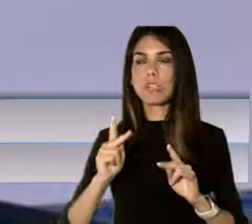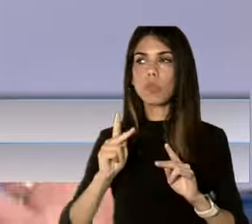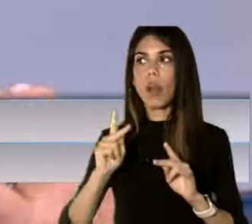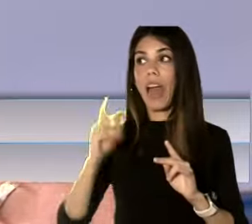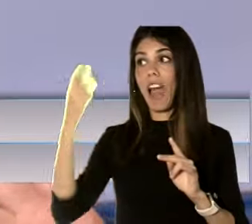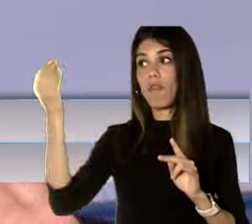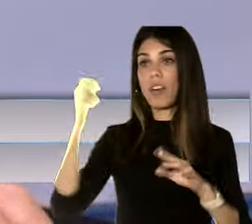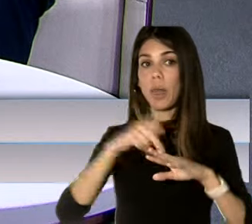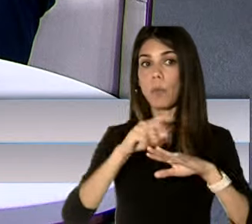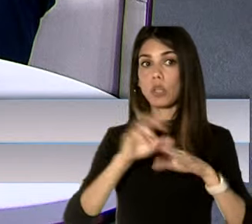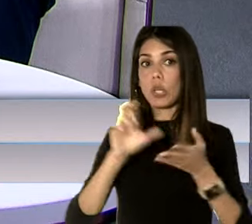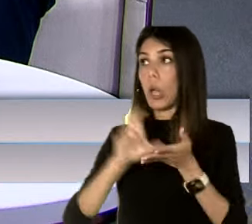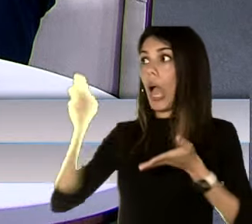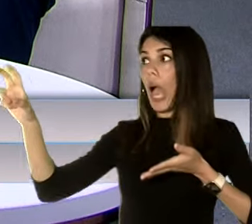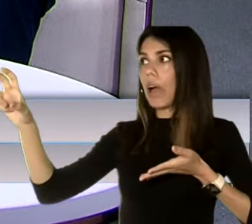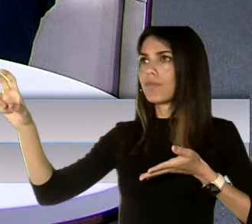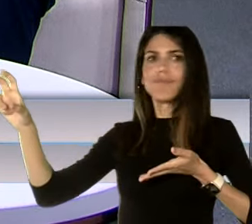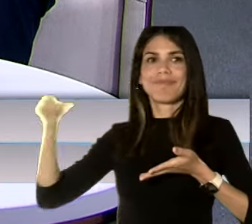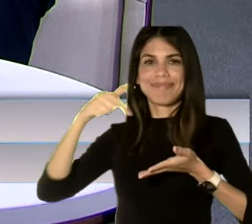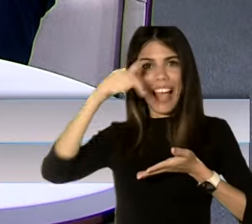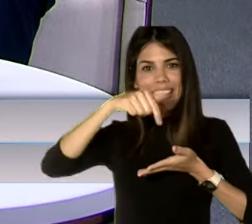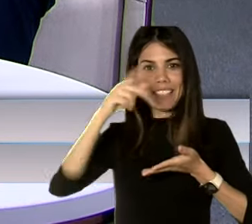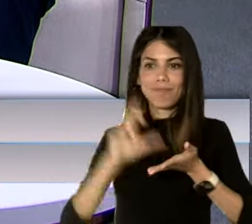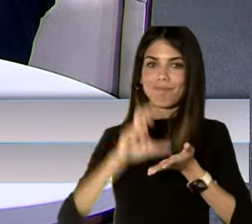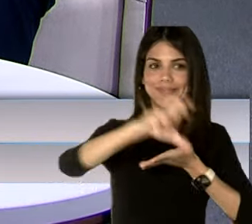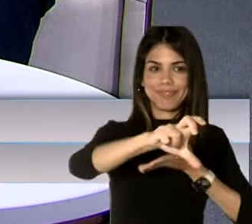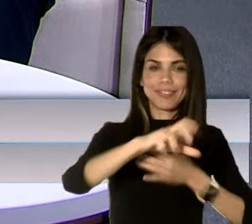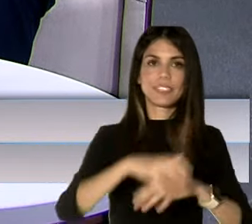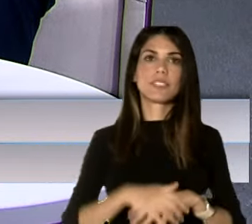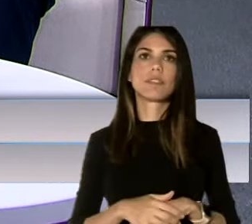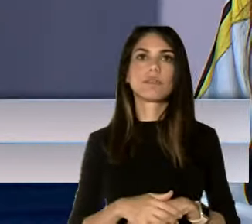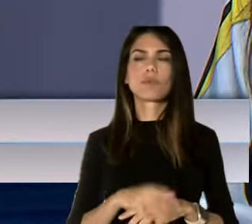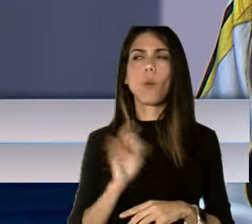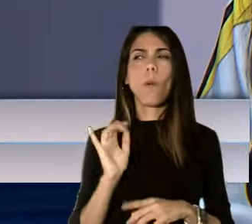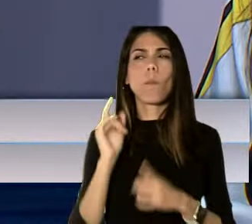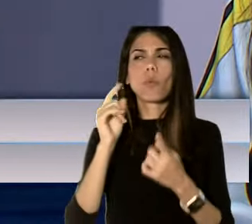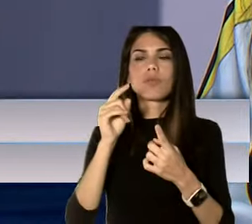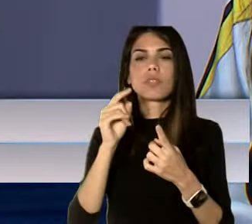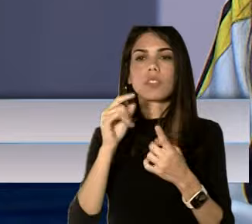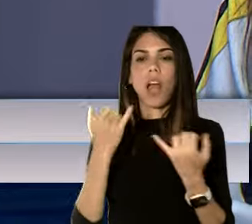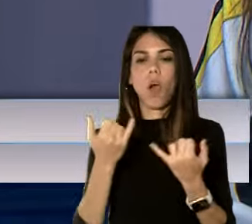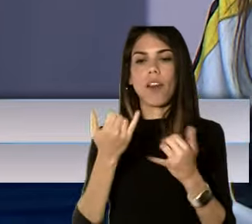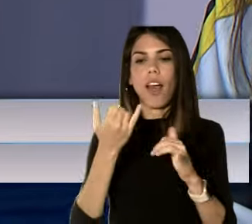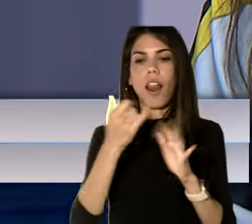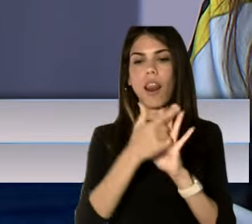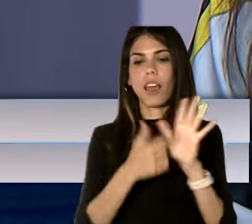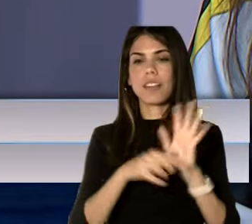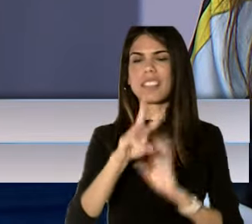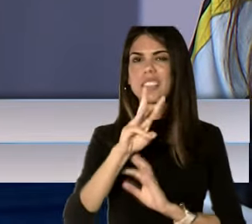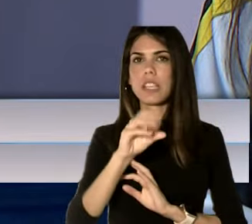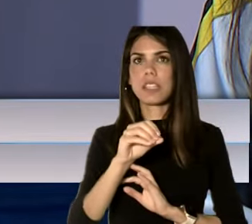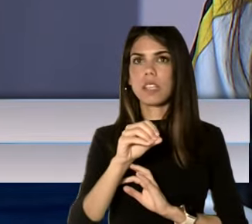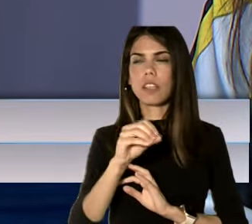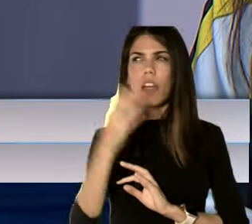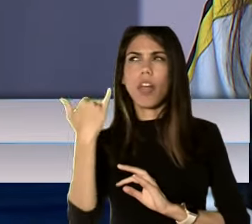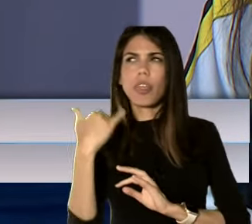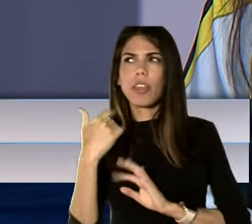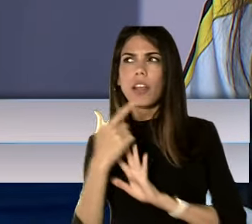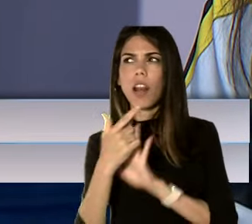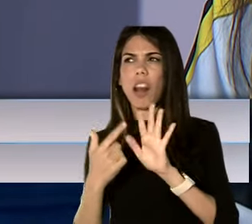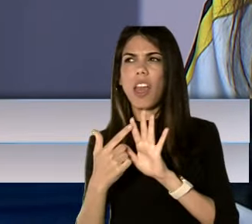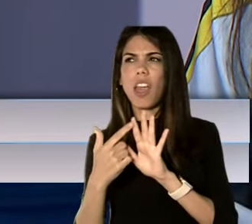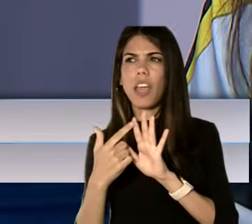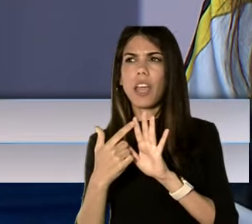acá corto rápido un punto bajo la ley actual ley 60 y antes bajo las leyes que